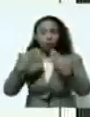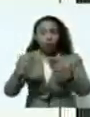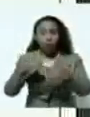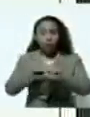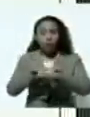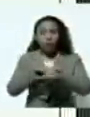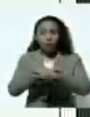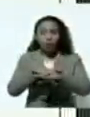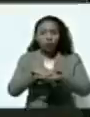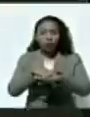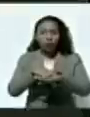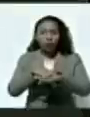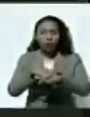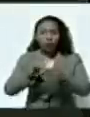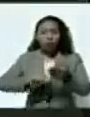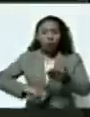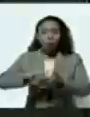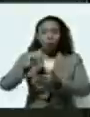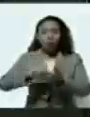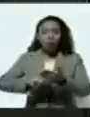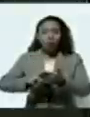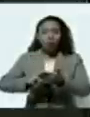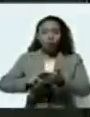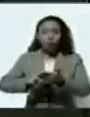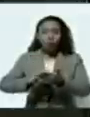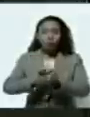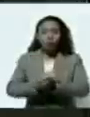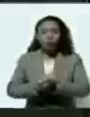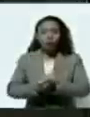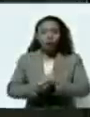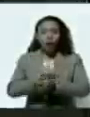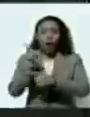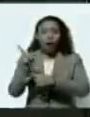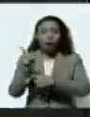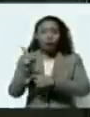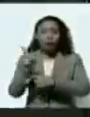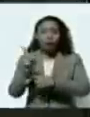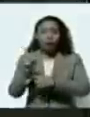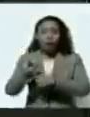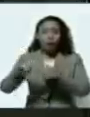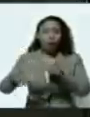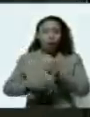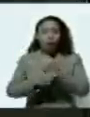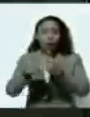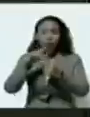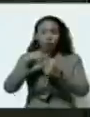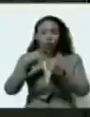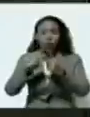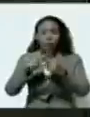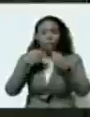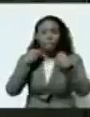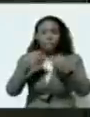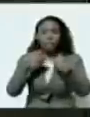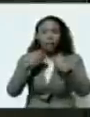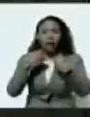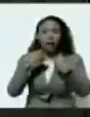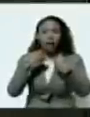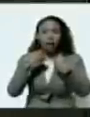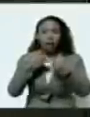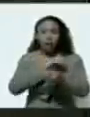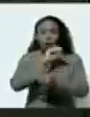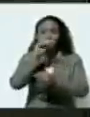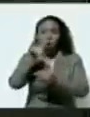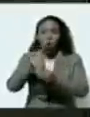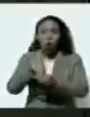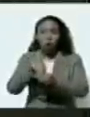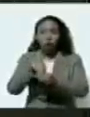la redundancia, del contrato firmado entre Jordan Goodrow y Juan Guaidó para la invasión, para